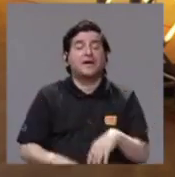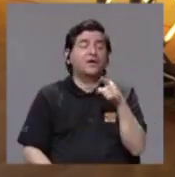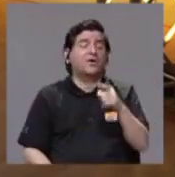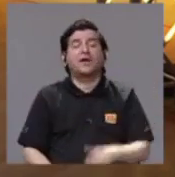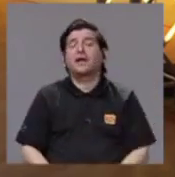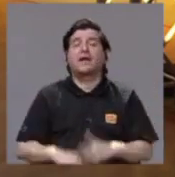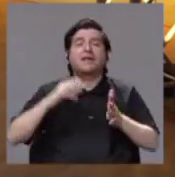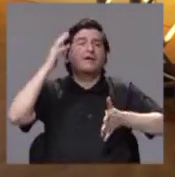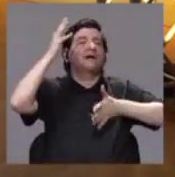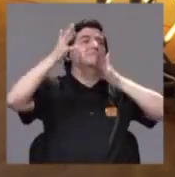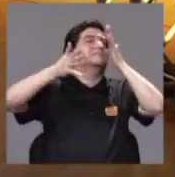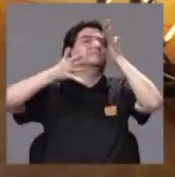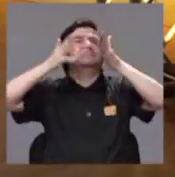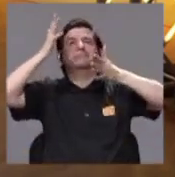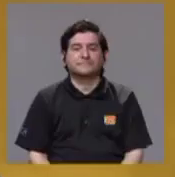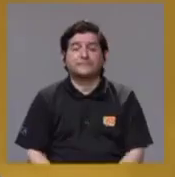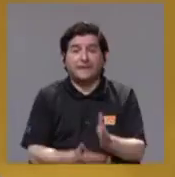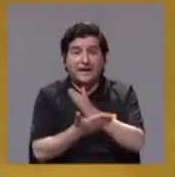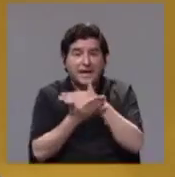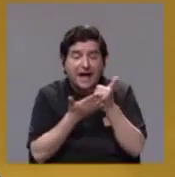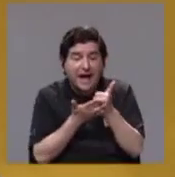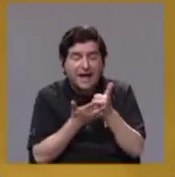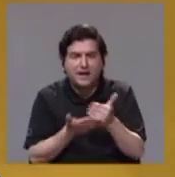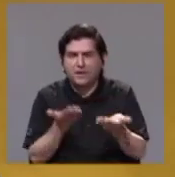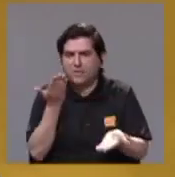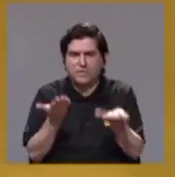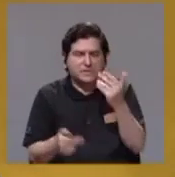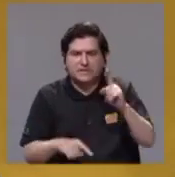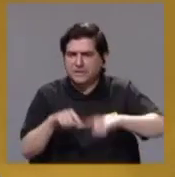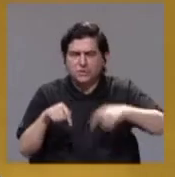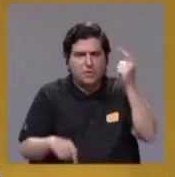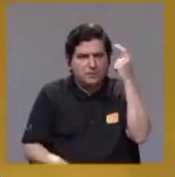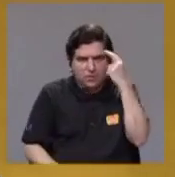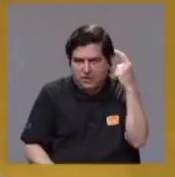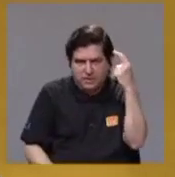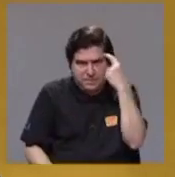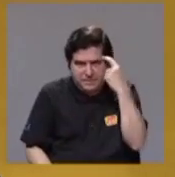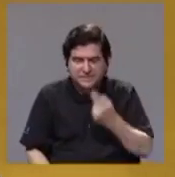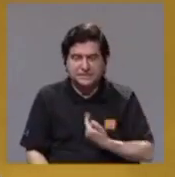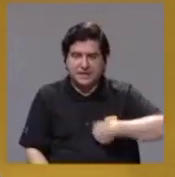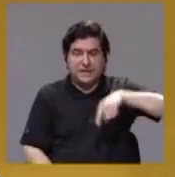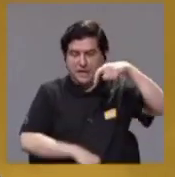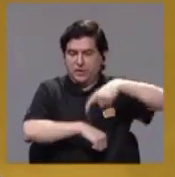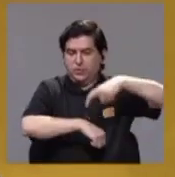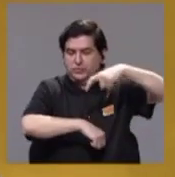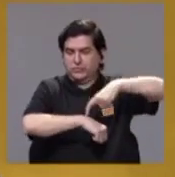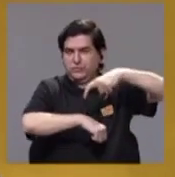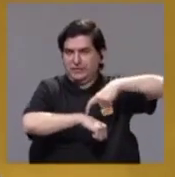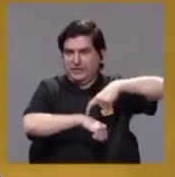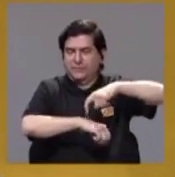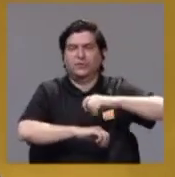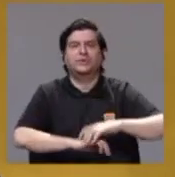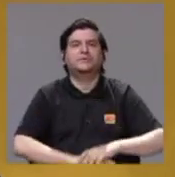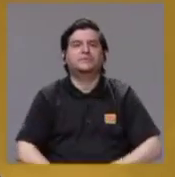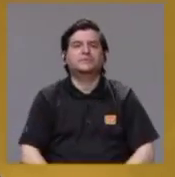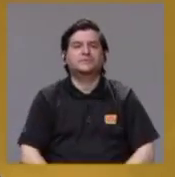en la versión original. En algo que sería impensable en nuestra